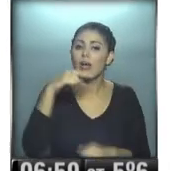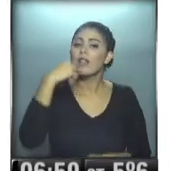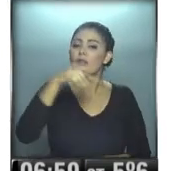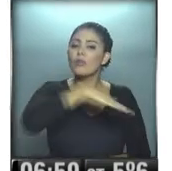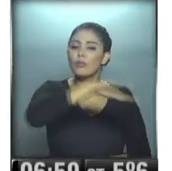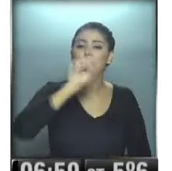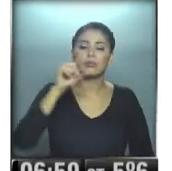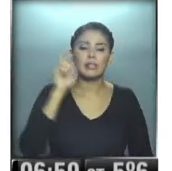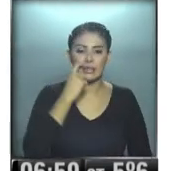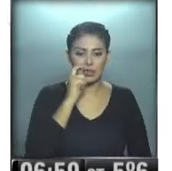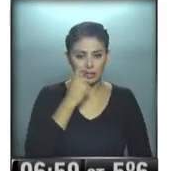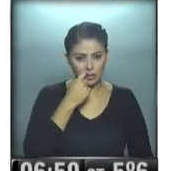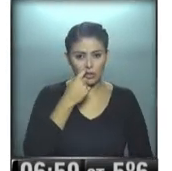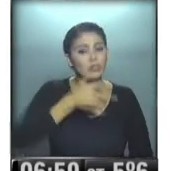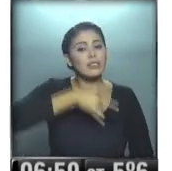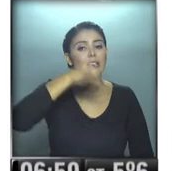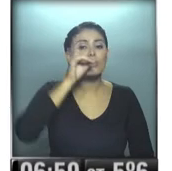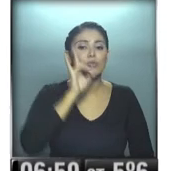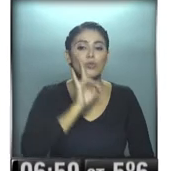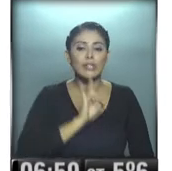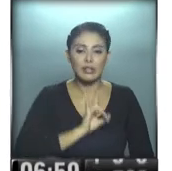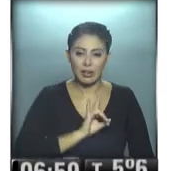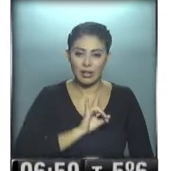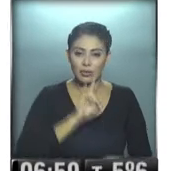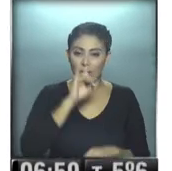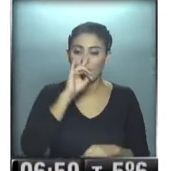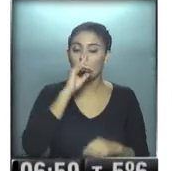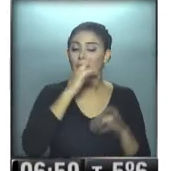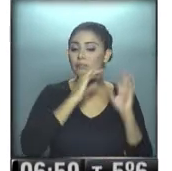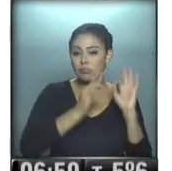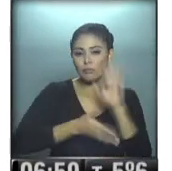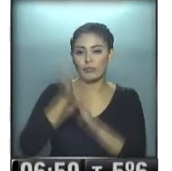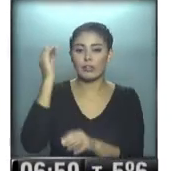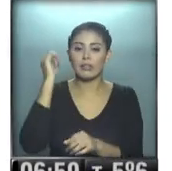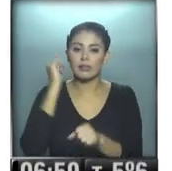pronunciamiento Entre Ríos, desayunando antes de salir